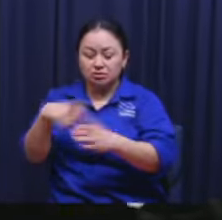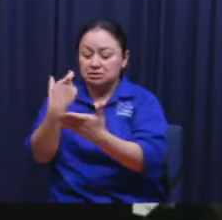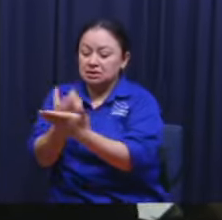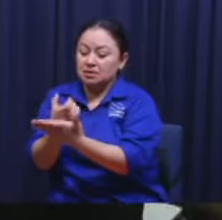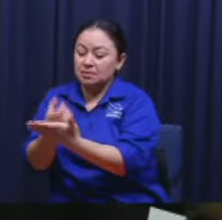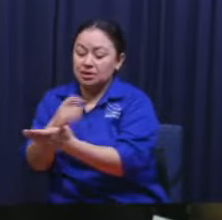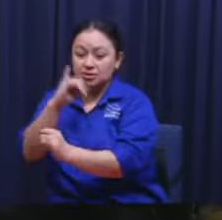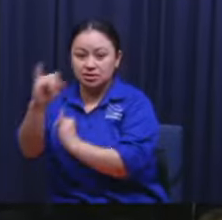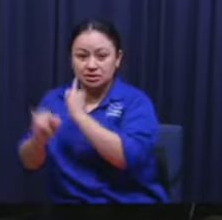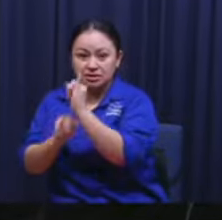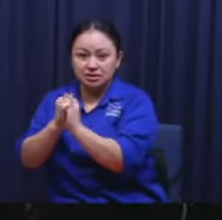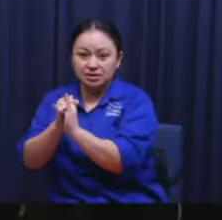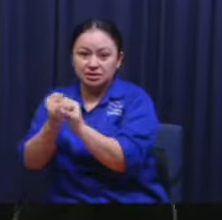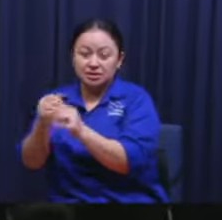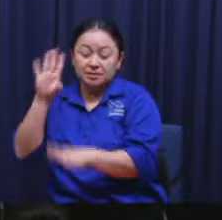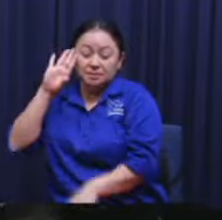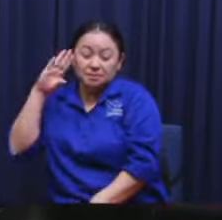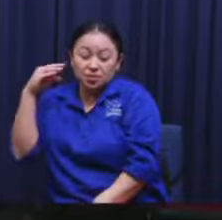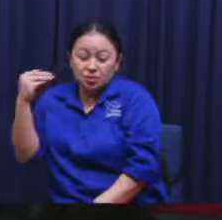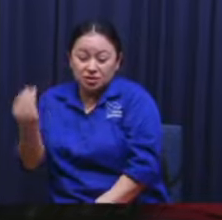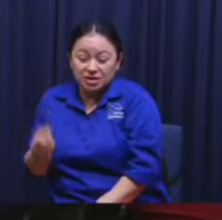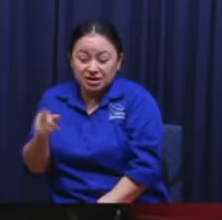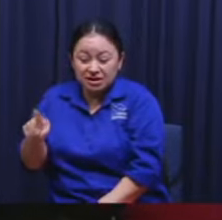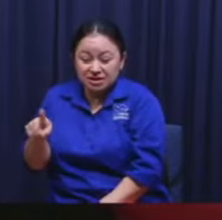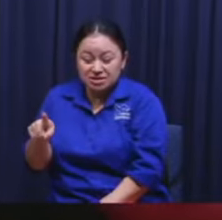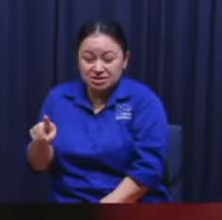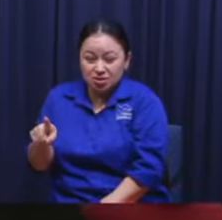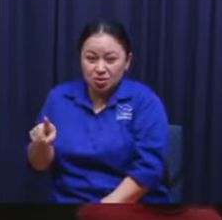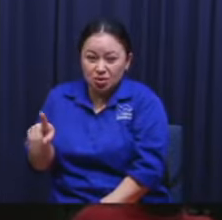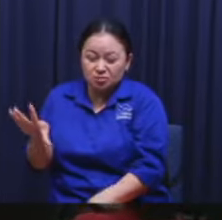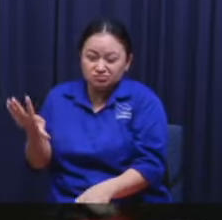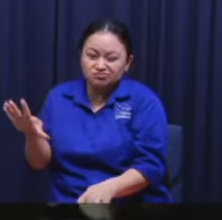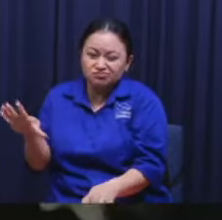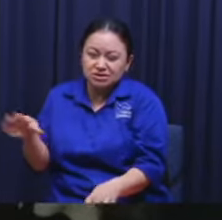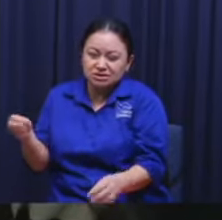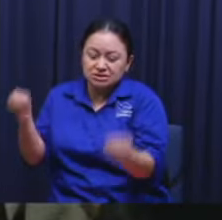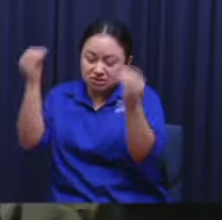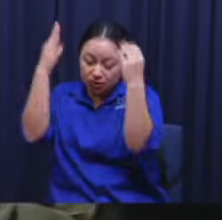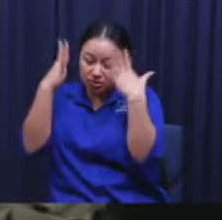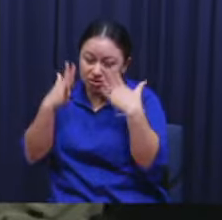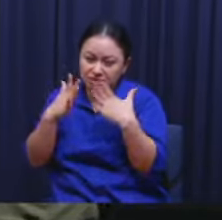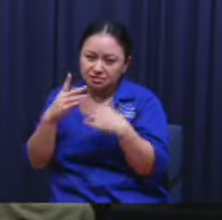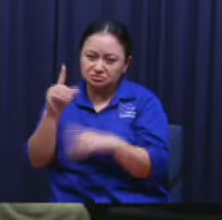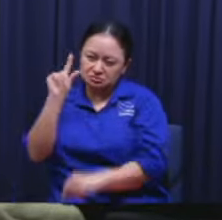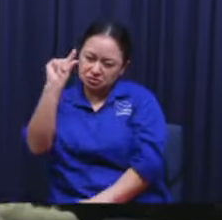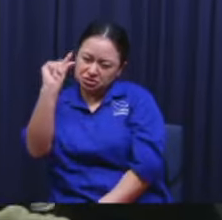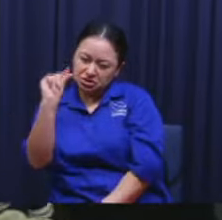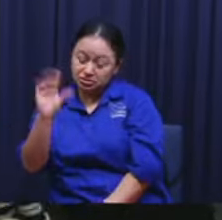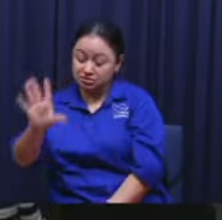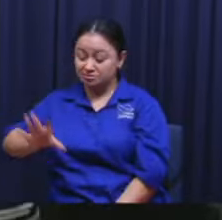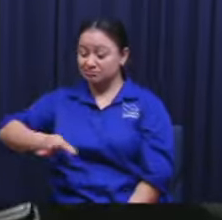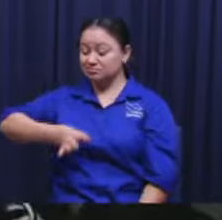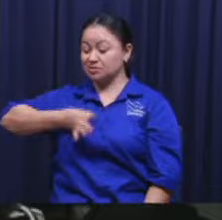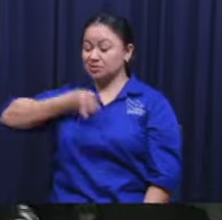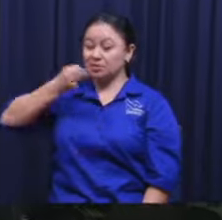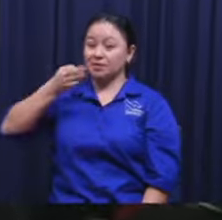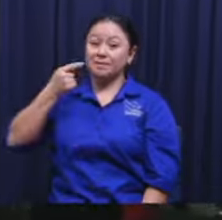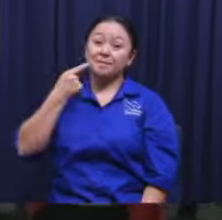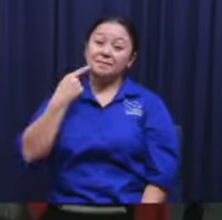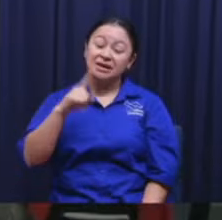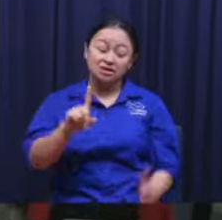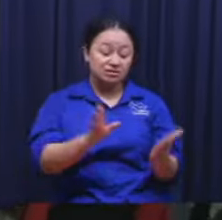internet, porque de alguna manera eso le llena un cachito de orgullo. Pero la Biblia dice que el